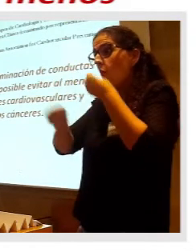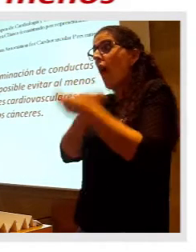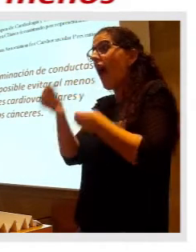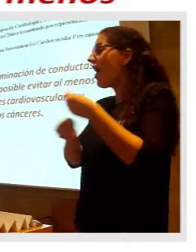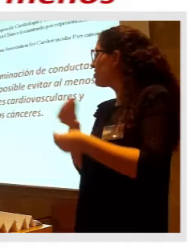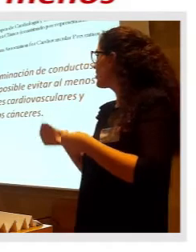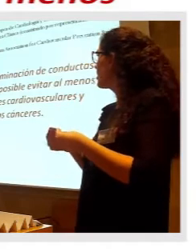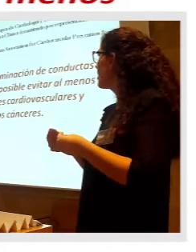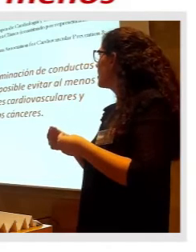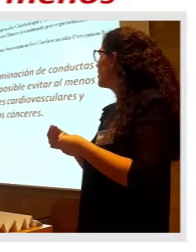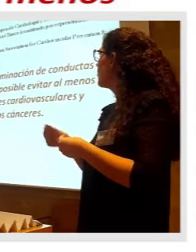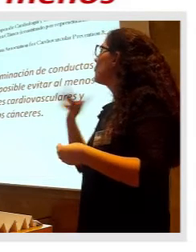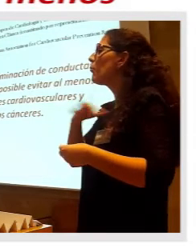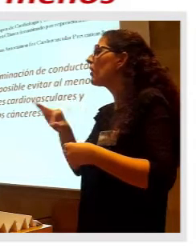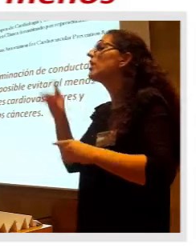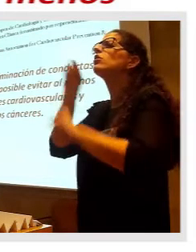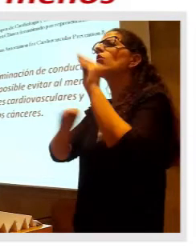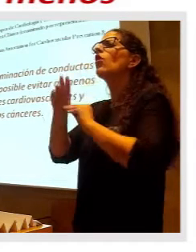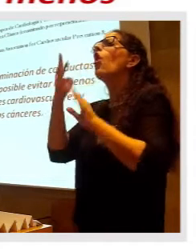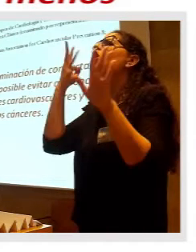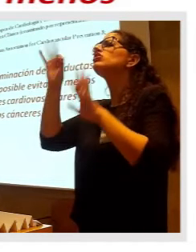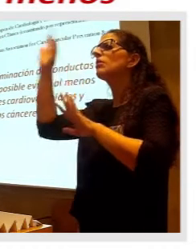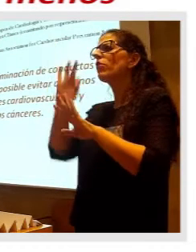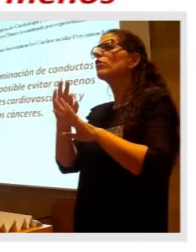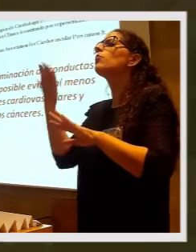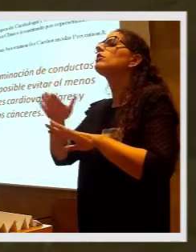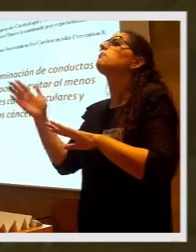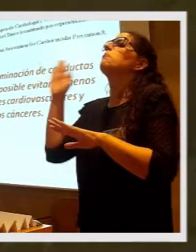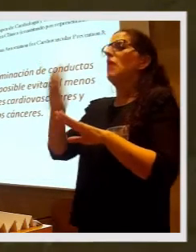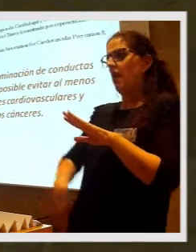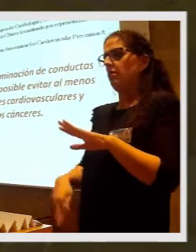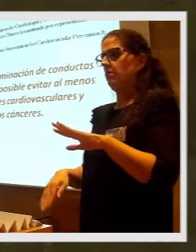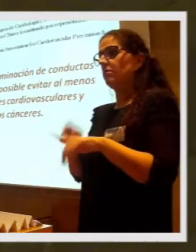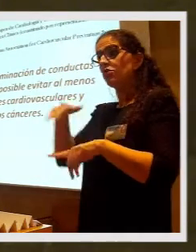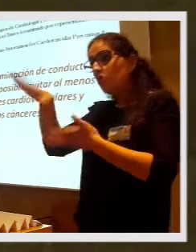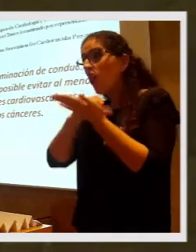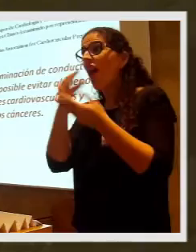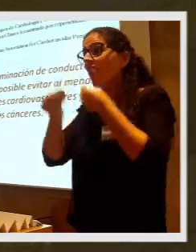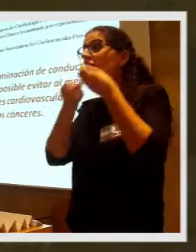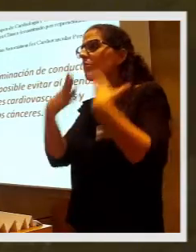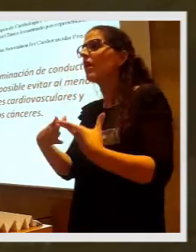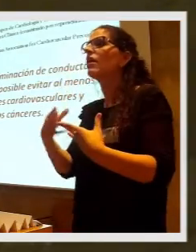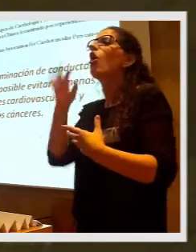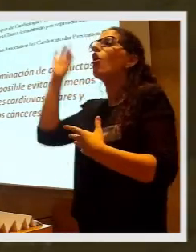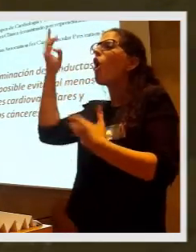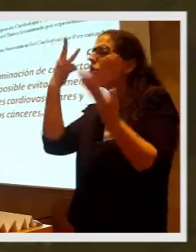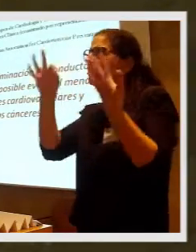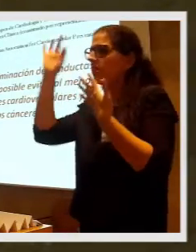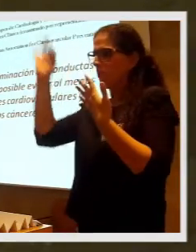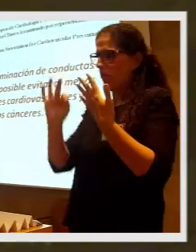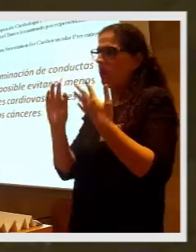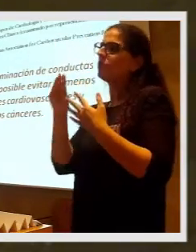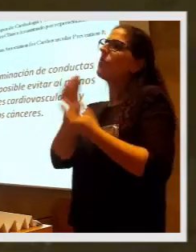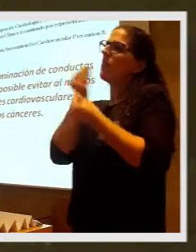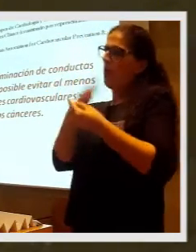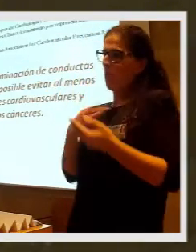enfermedad cardiovascular, podríamos evitar al menos un 80% de las enfermedades cardiovasculares, simplemente con utilizar esta medida de prevención que os voy